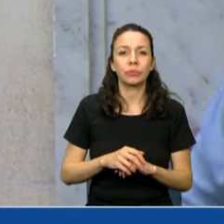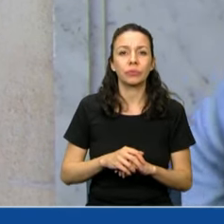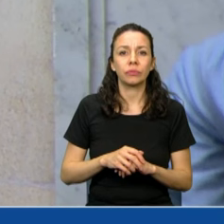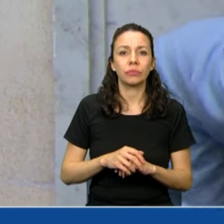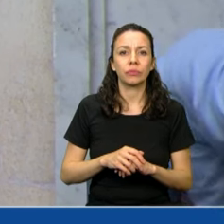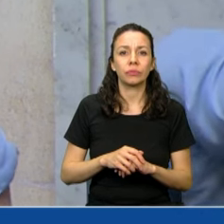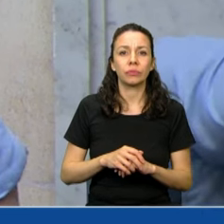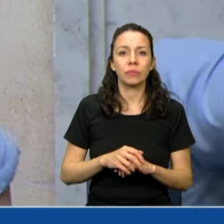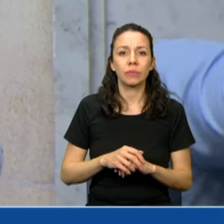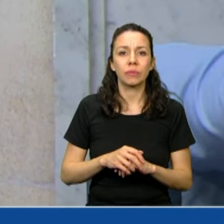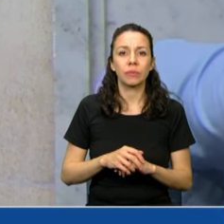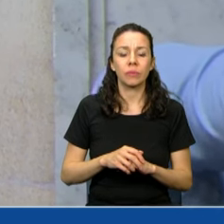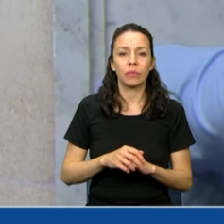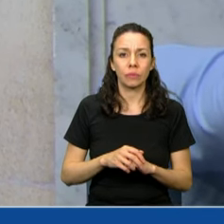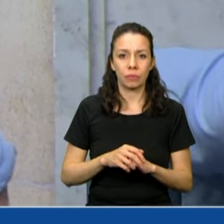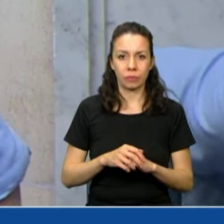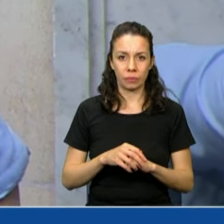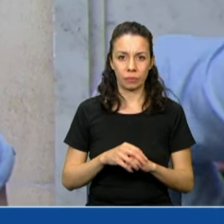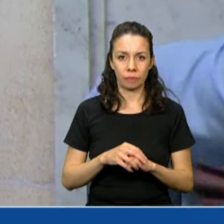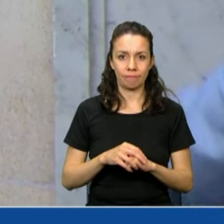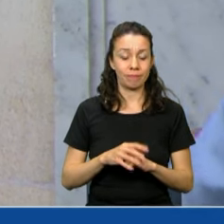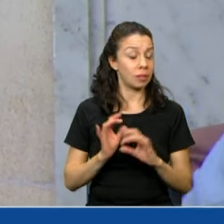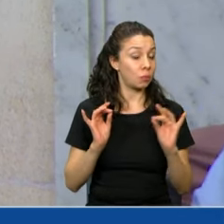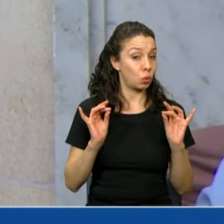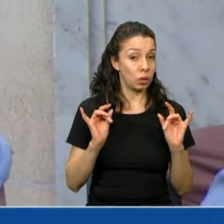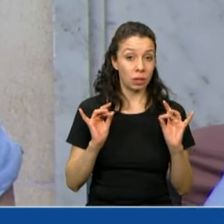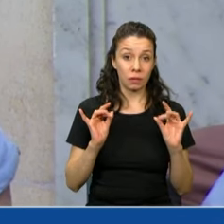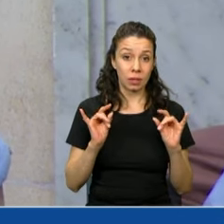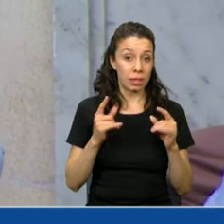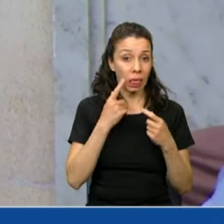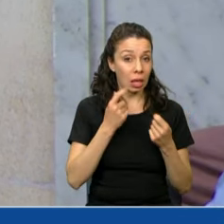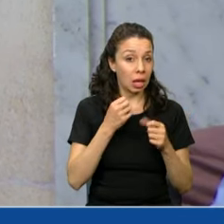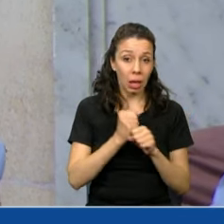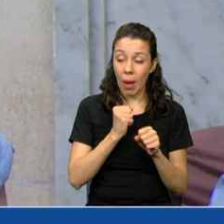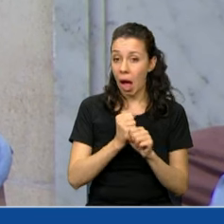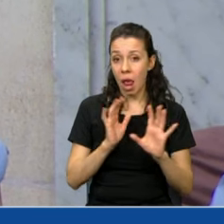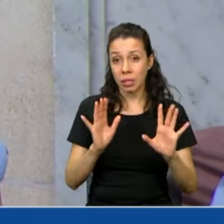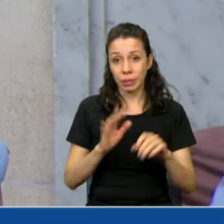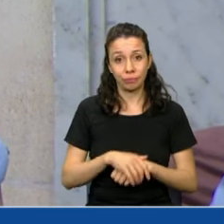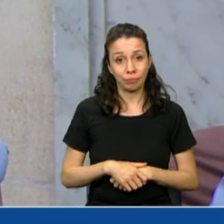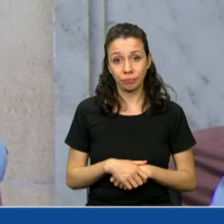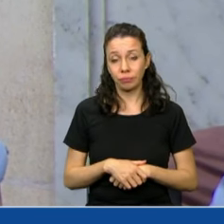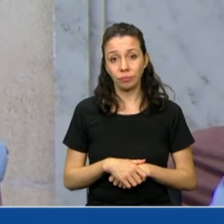donde Qué difícil que es tratar de trabajar de esta